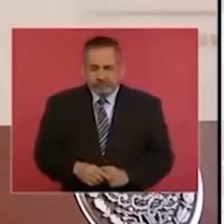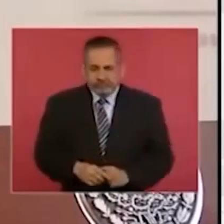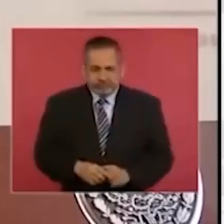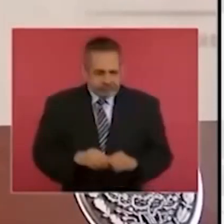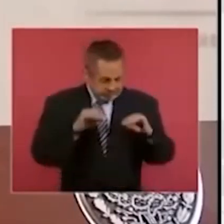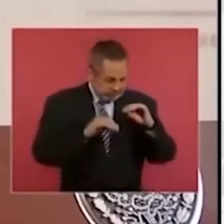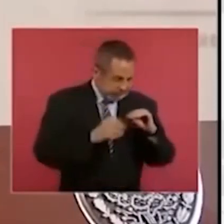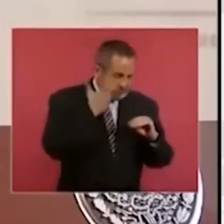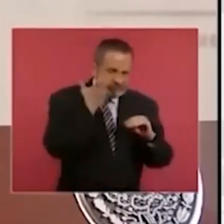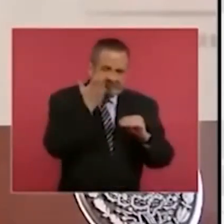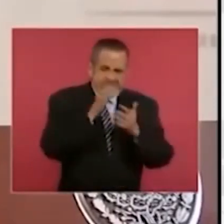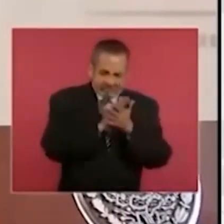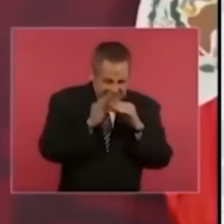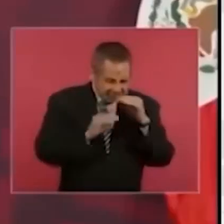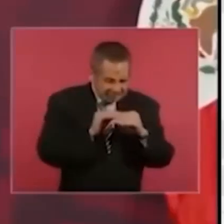argucias